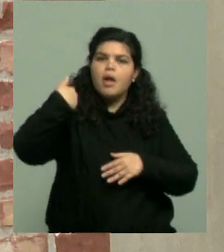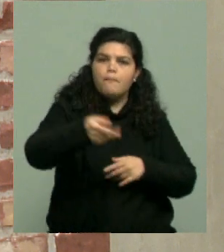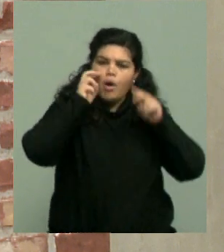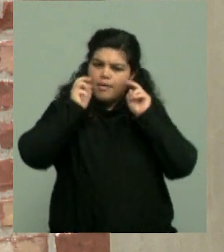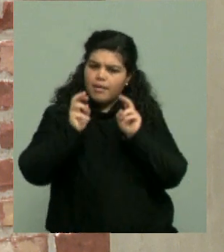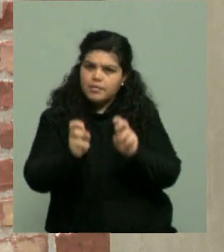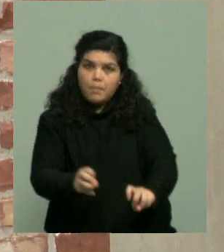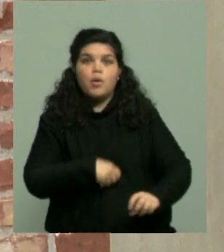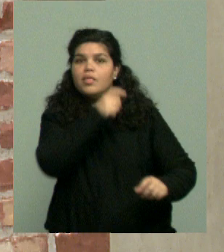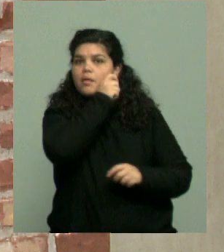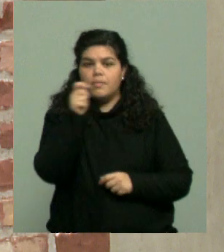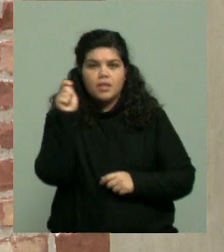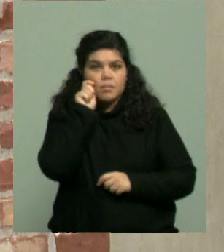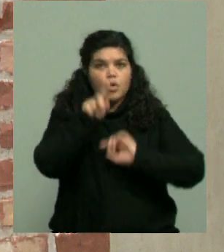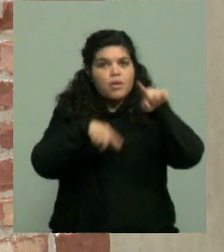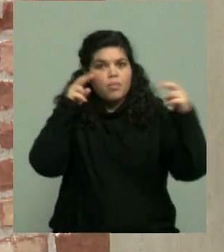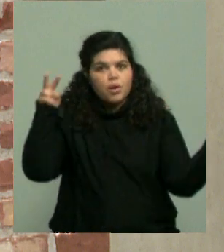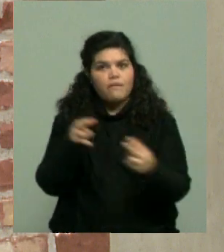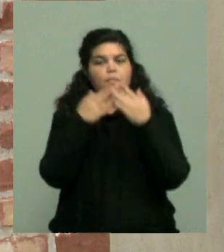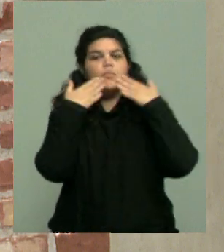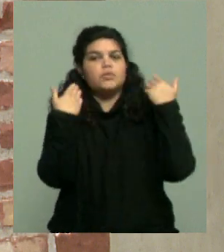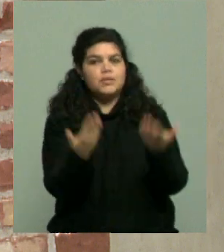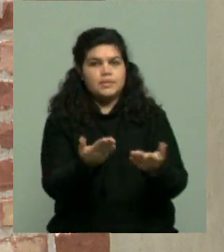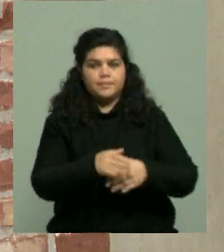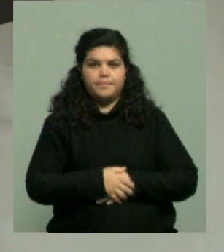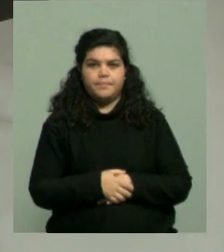despedimos entonces, será hasta la próxima. Muchas gracias por haber estado ahí del otro lado.